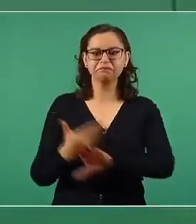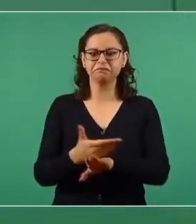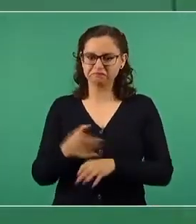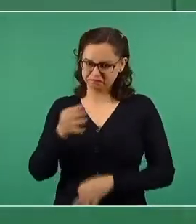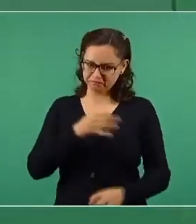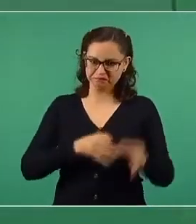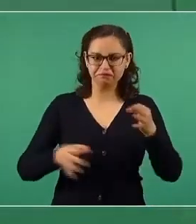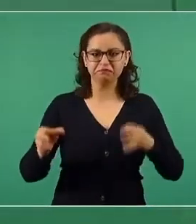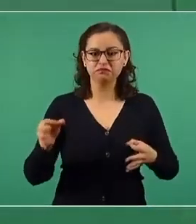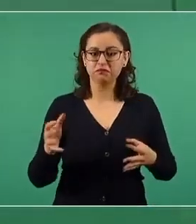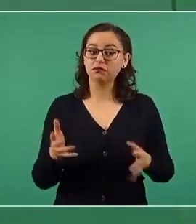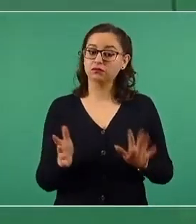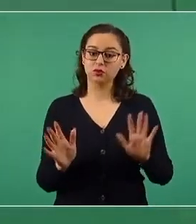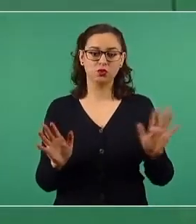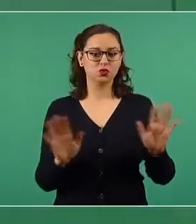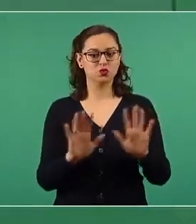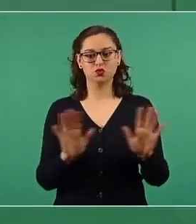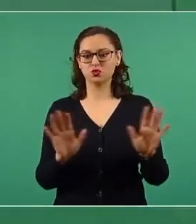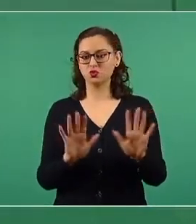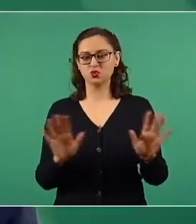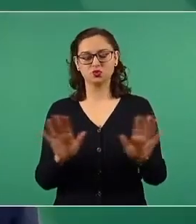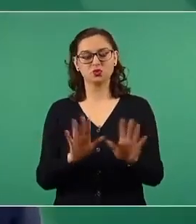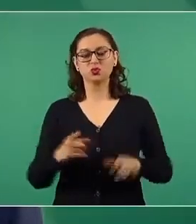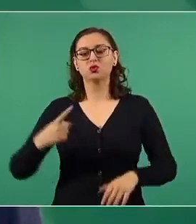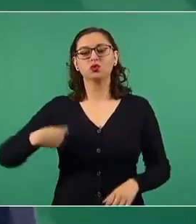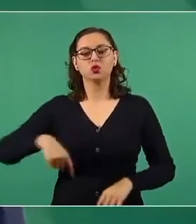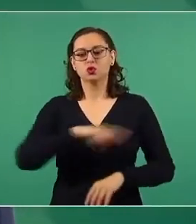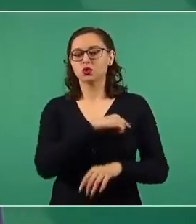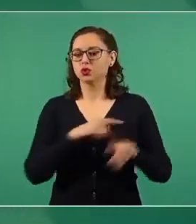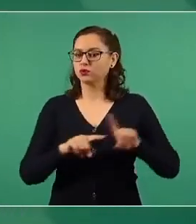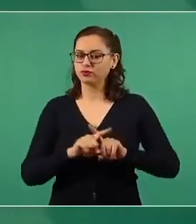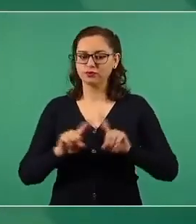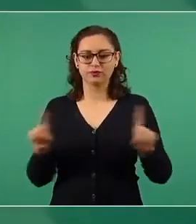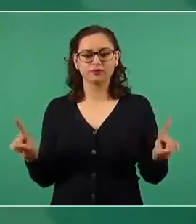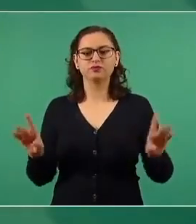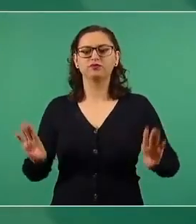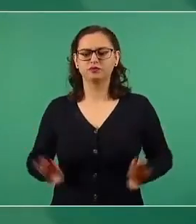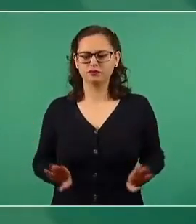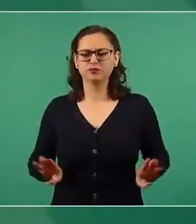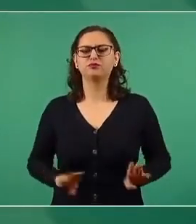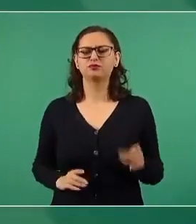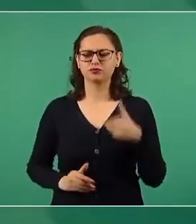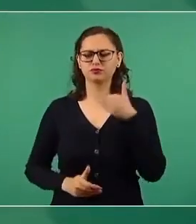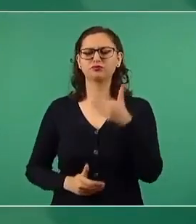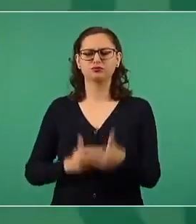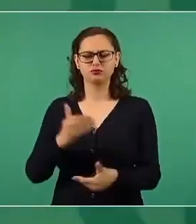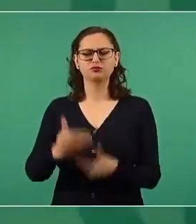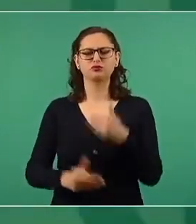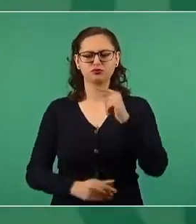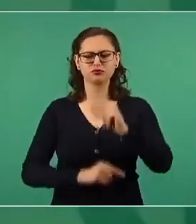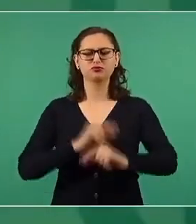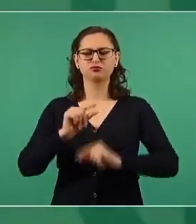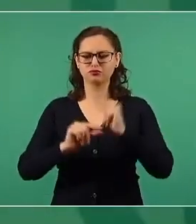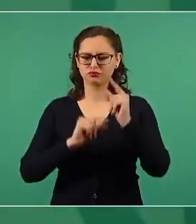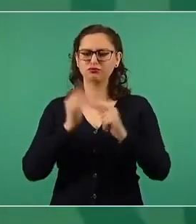vamos nosotros a salir adelante y no tengo ninguna preocupación